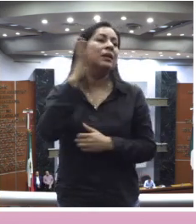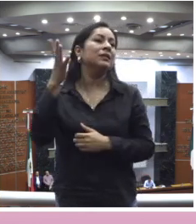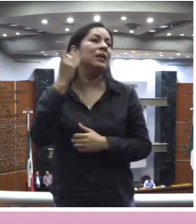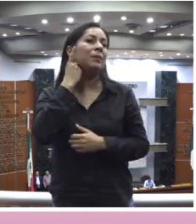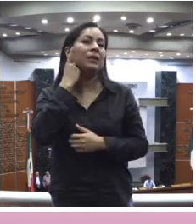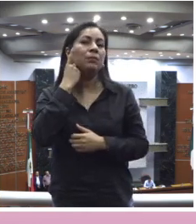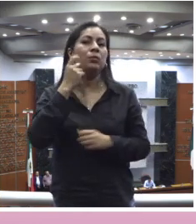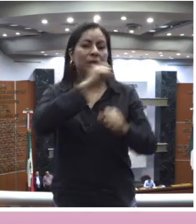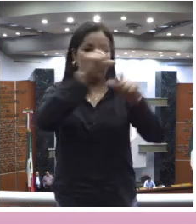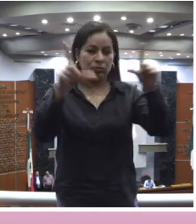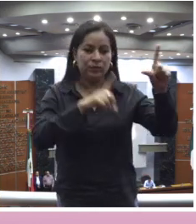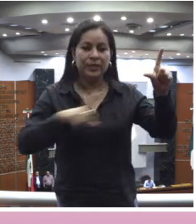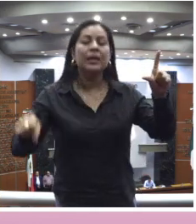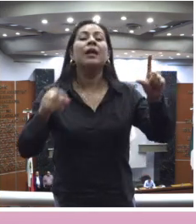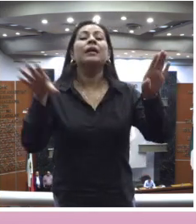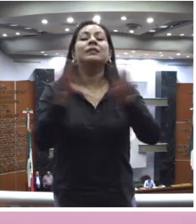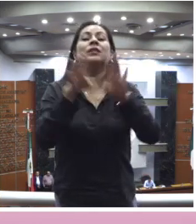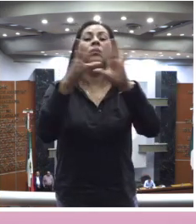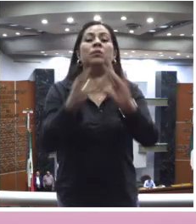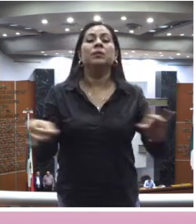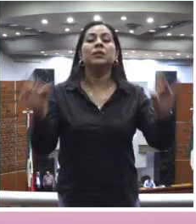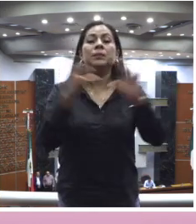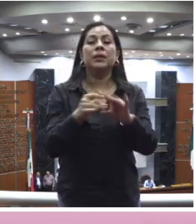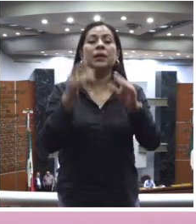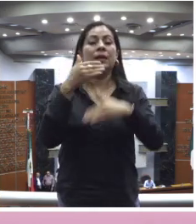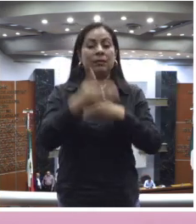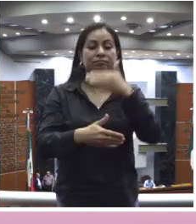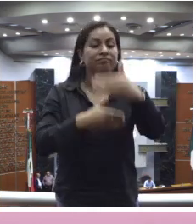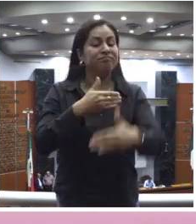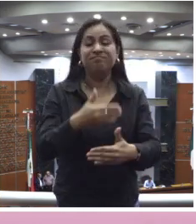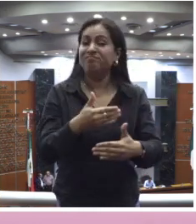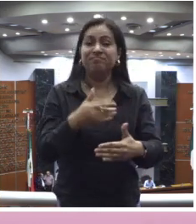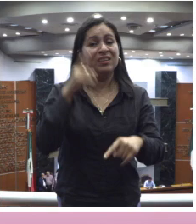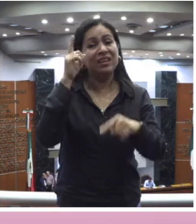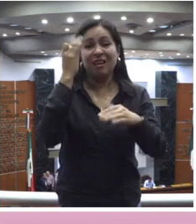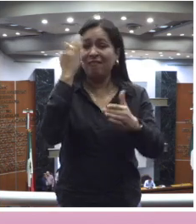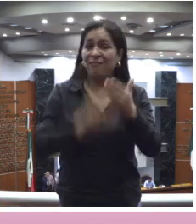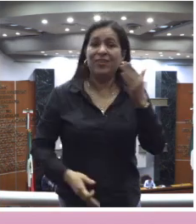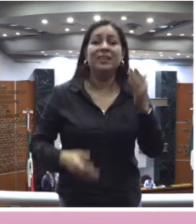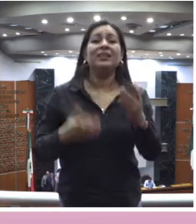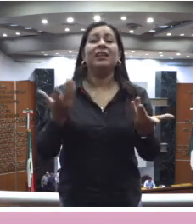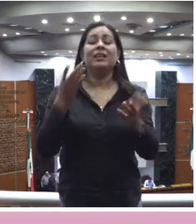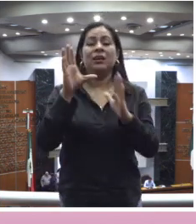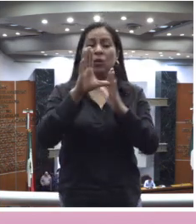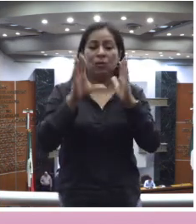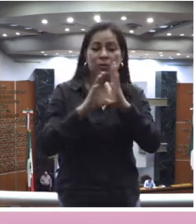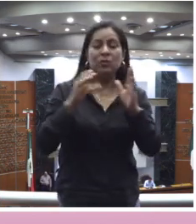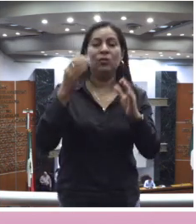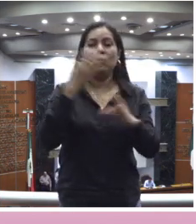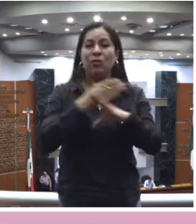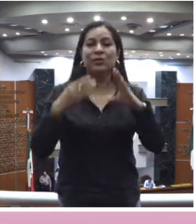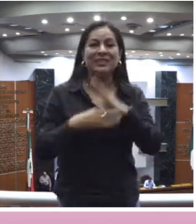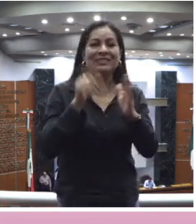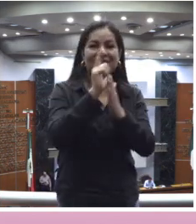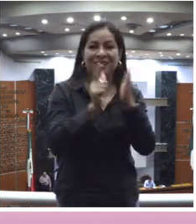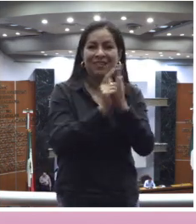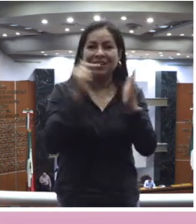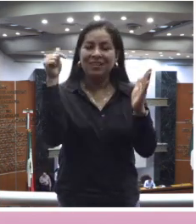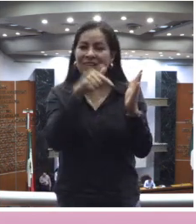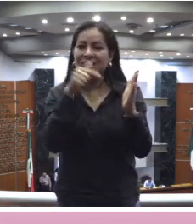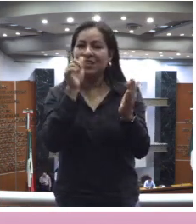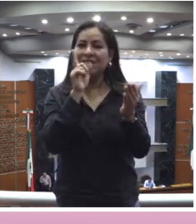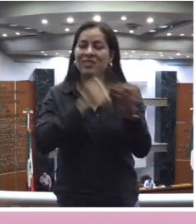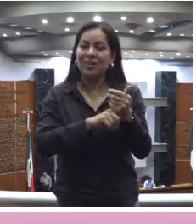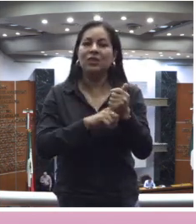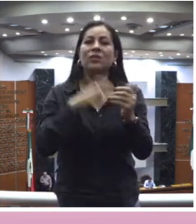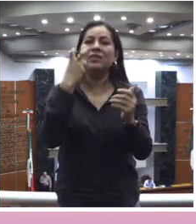legislaturas, así como señalar la improcedencia y carencia de fundamentos constitucionales y legales